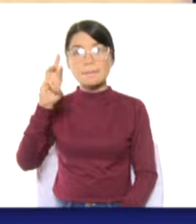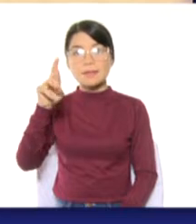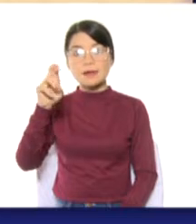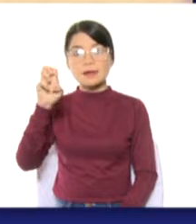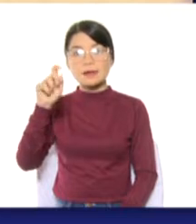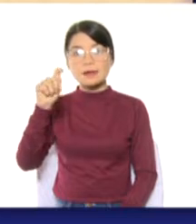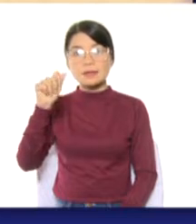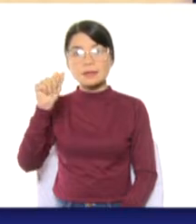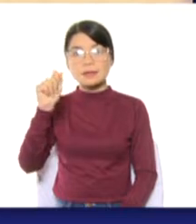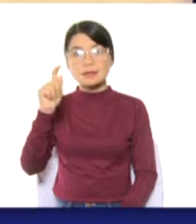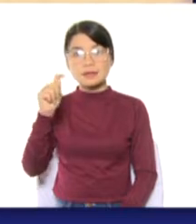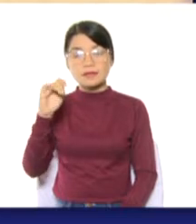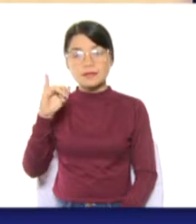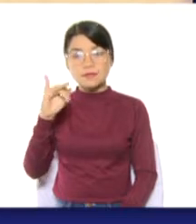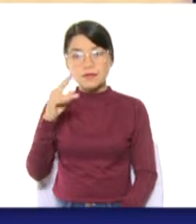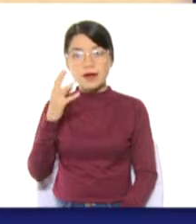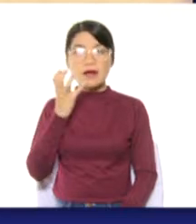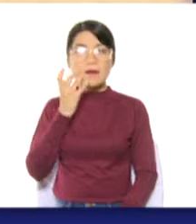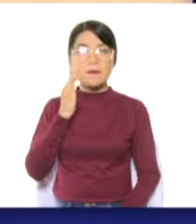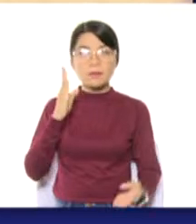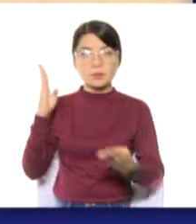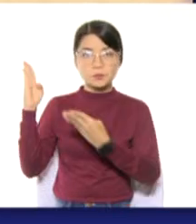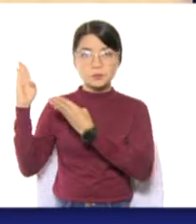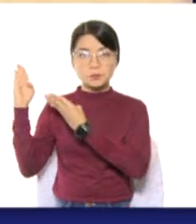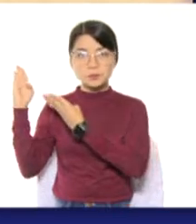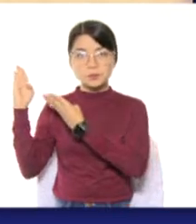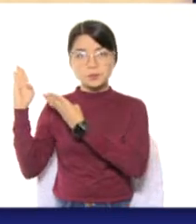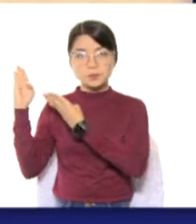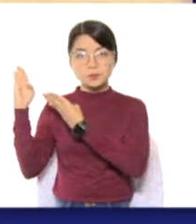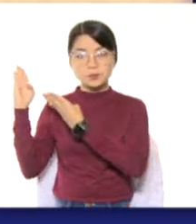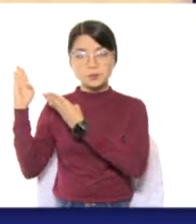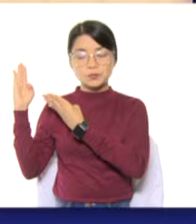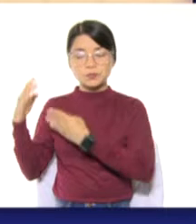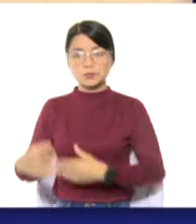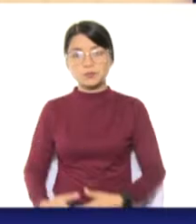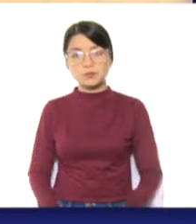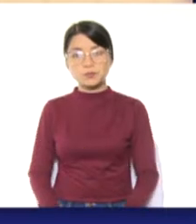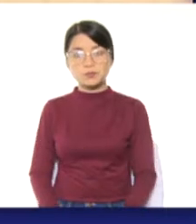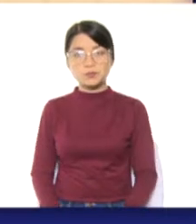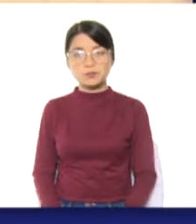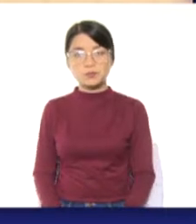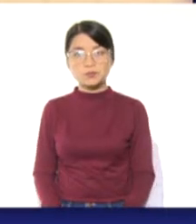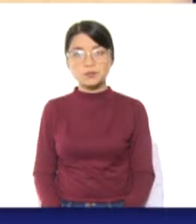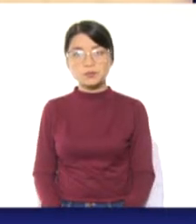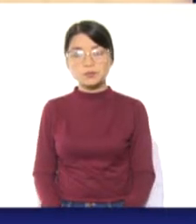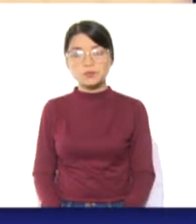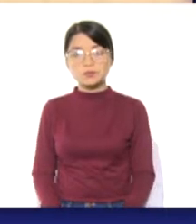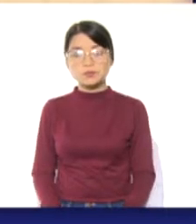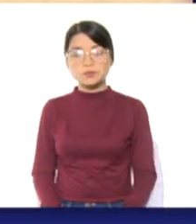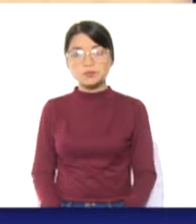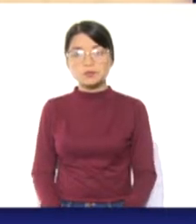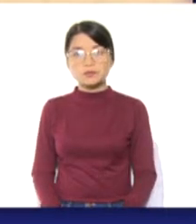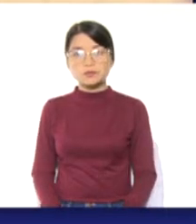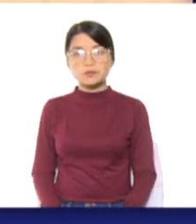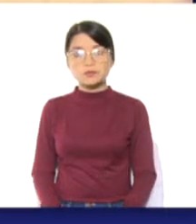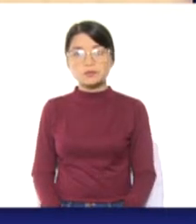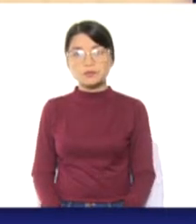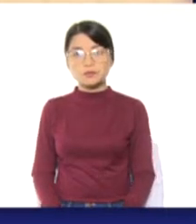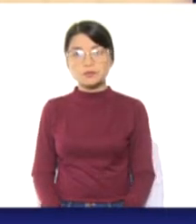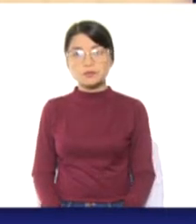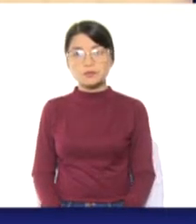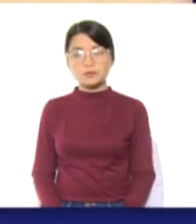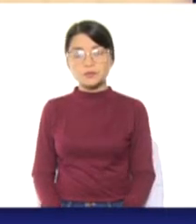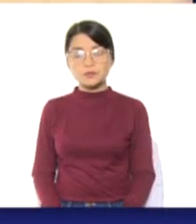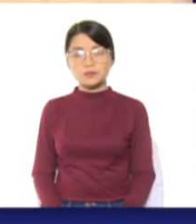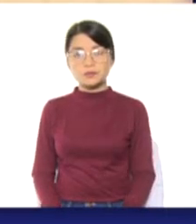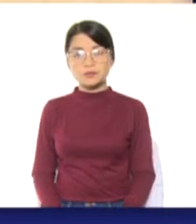la desiderativa, el ejemplo sería, ojalá mi papá me traiga un chocolate. Cuando hablamos